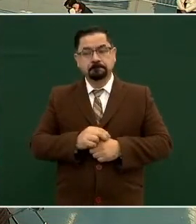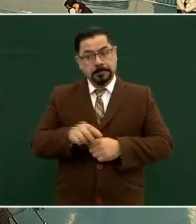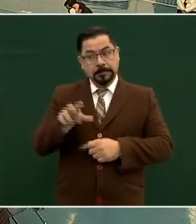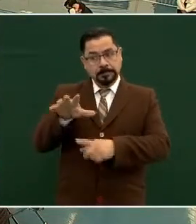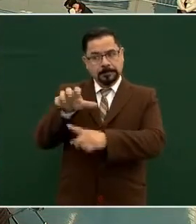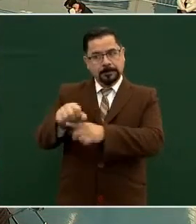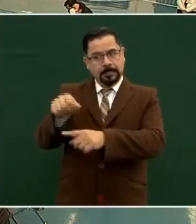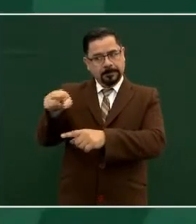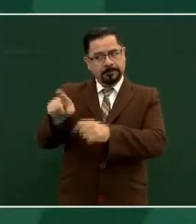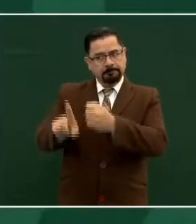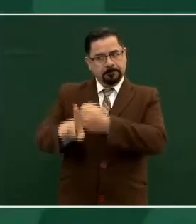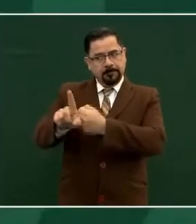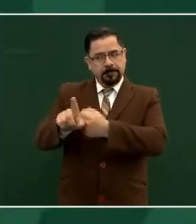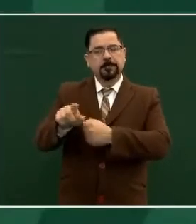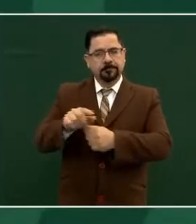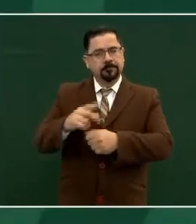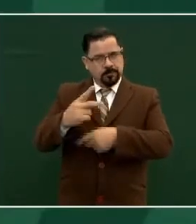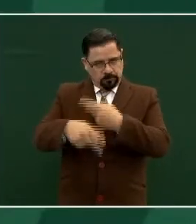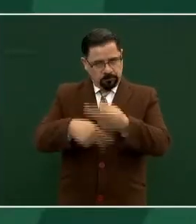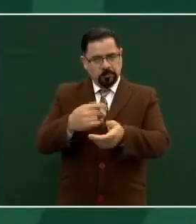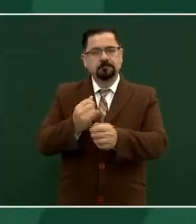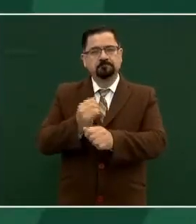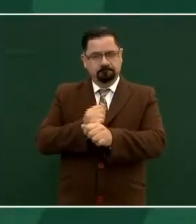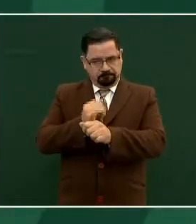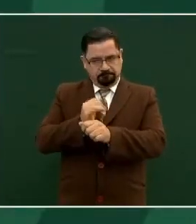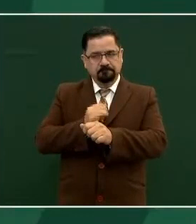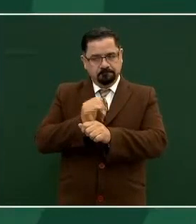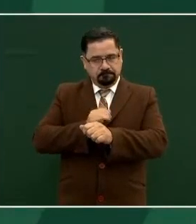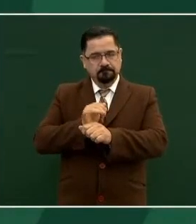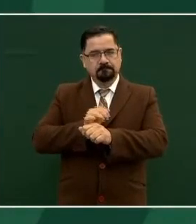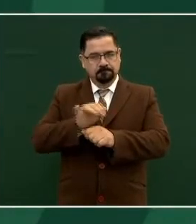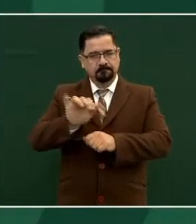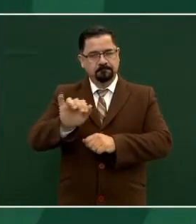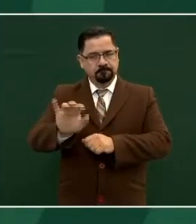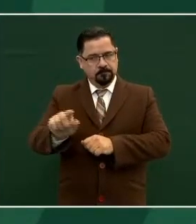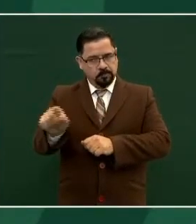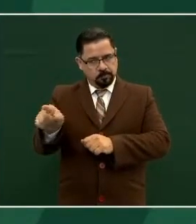esta situación que tú estás planteando y vamos a